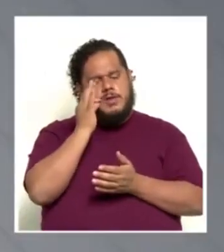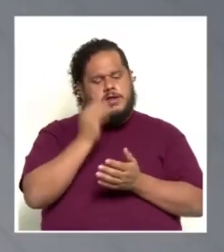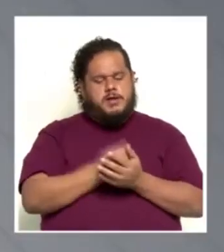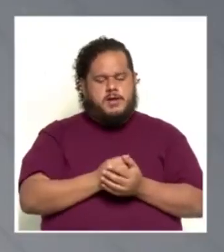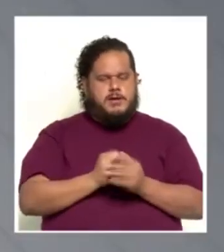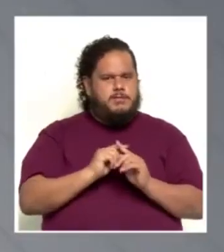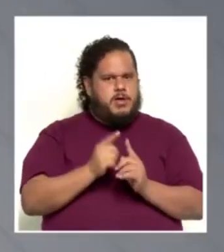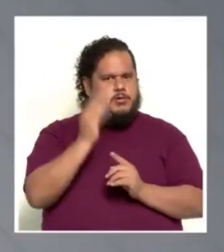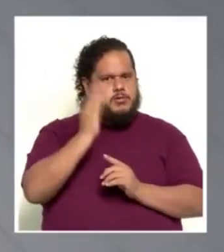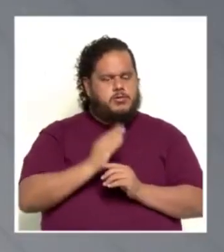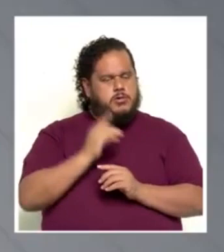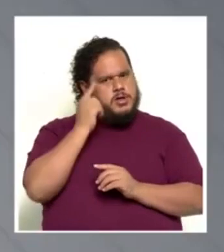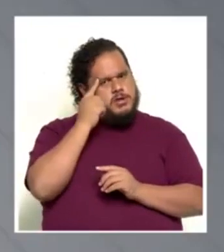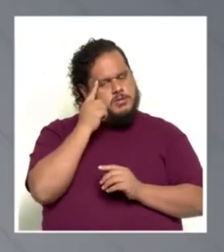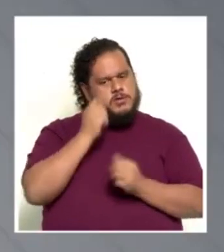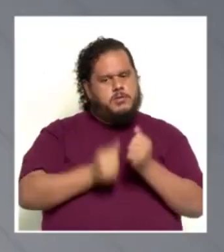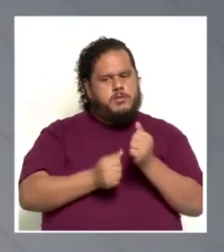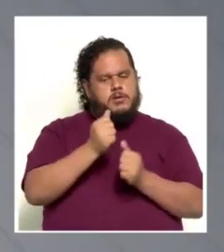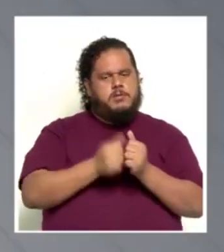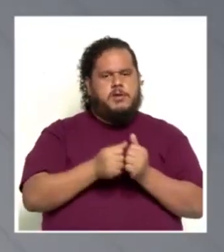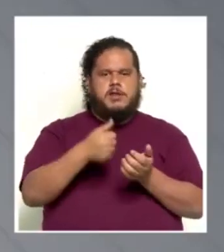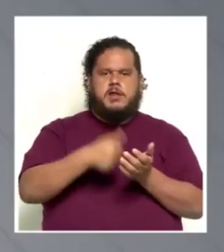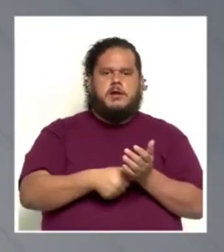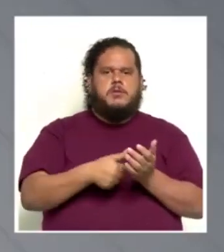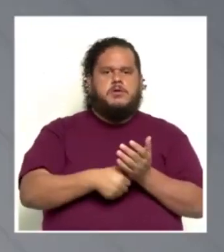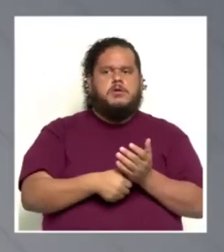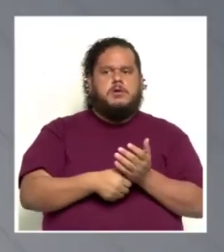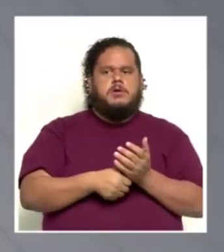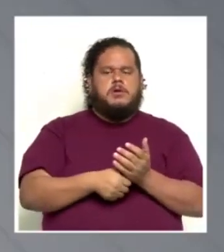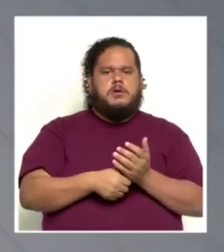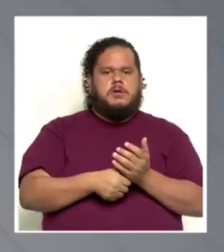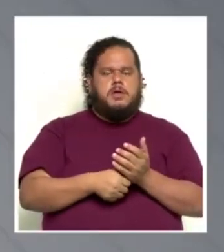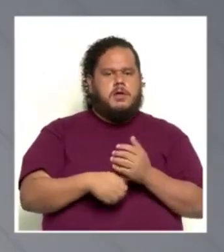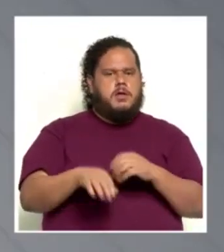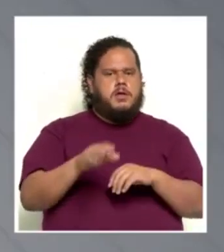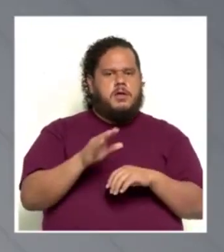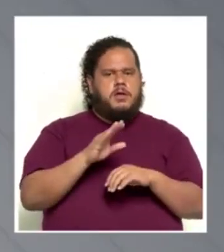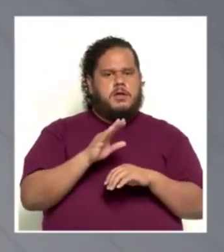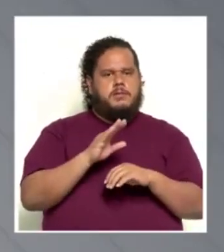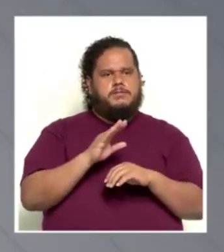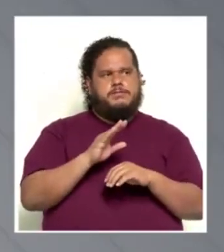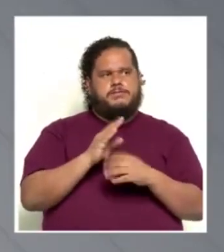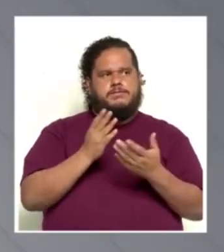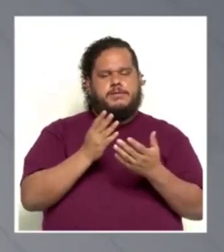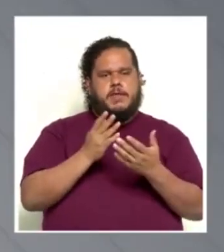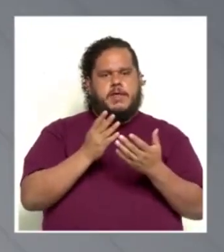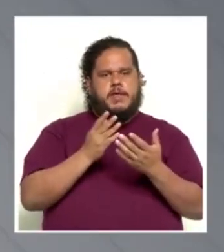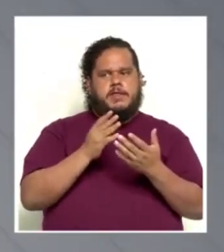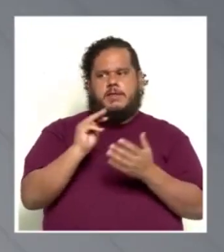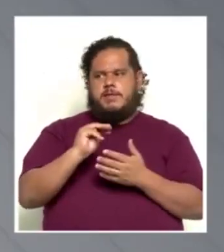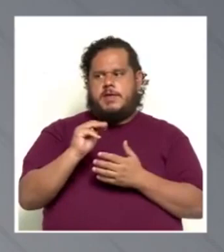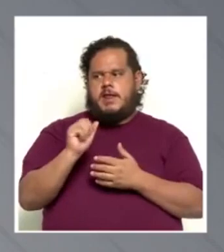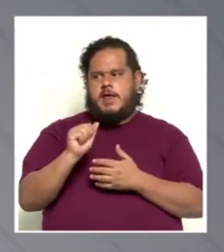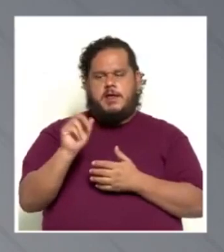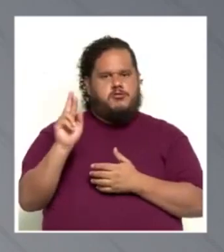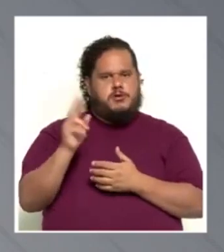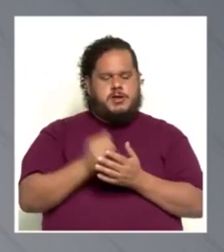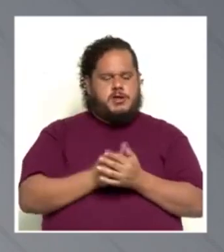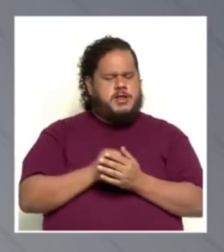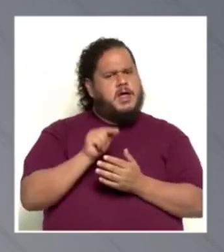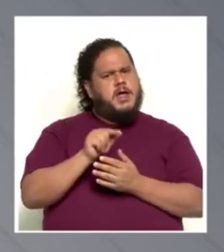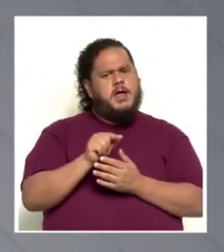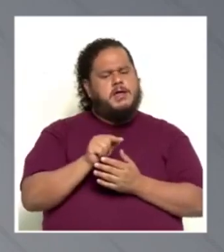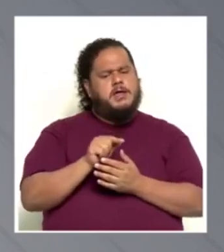se consideró mayormente el voto sobre Miguel Ángel Rodríguez. Aquí es a